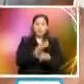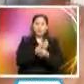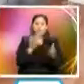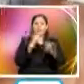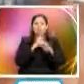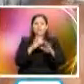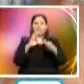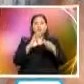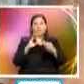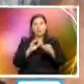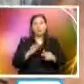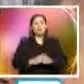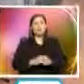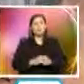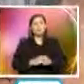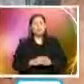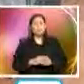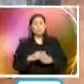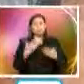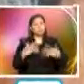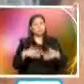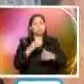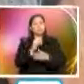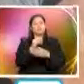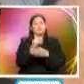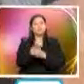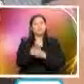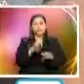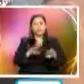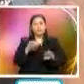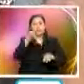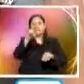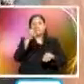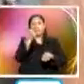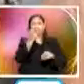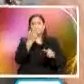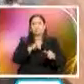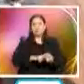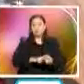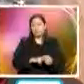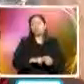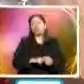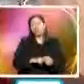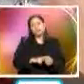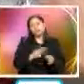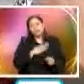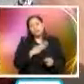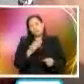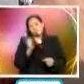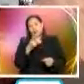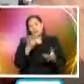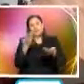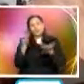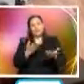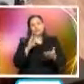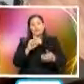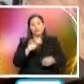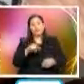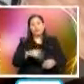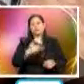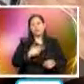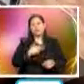información, esta gran labor que ustedes hacen en esta institución y que, bueno, afortunadamente